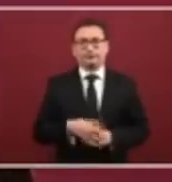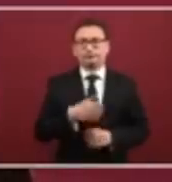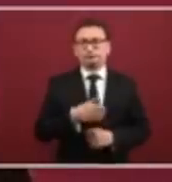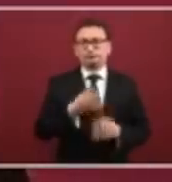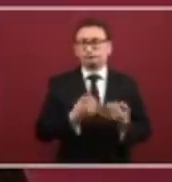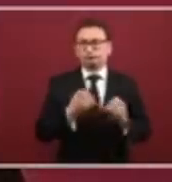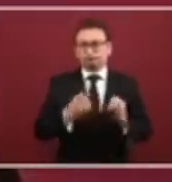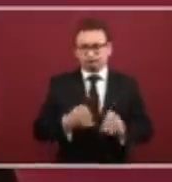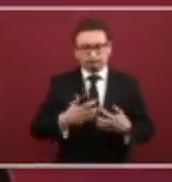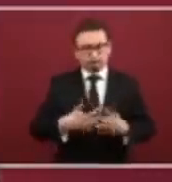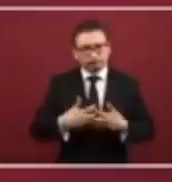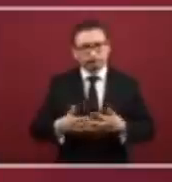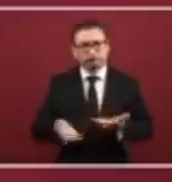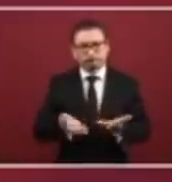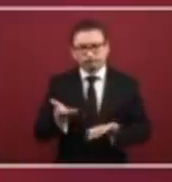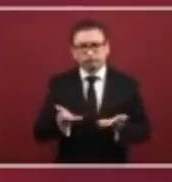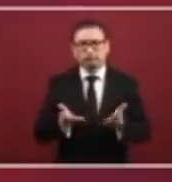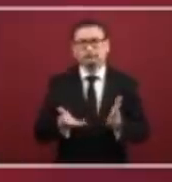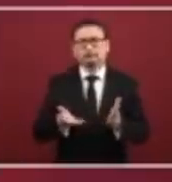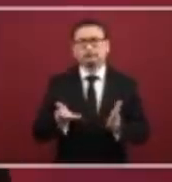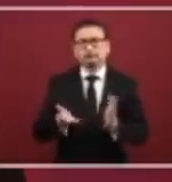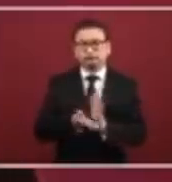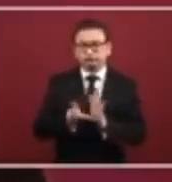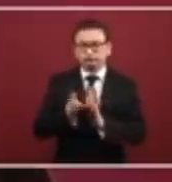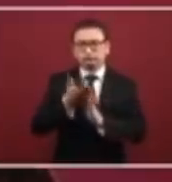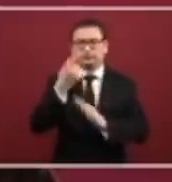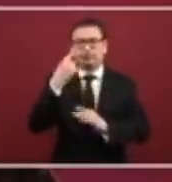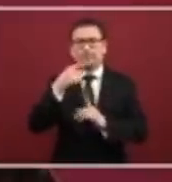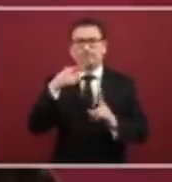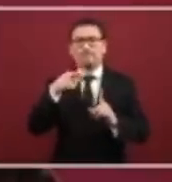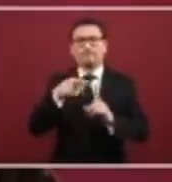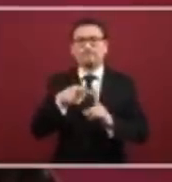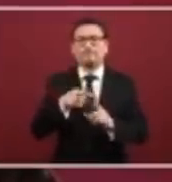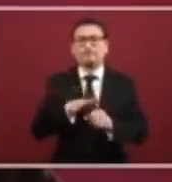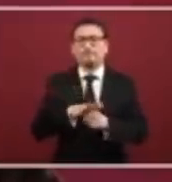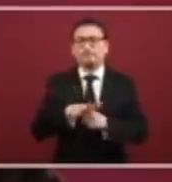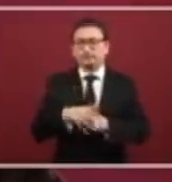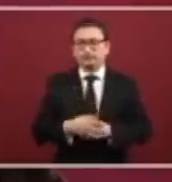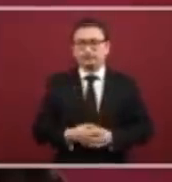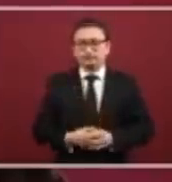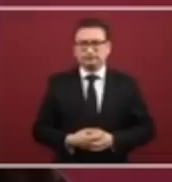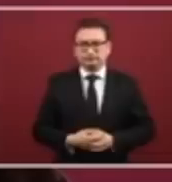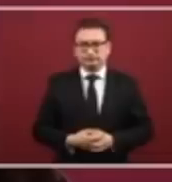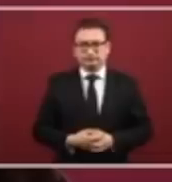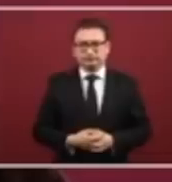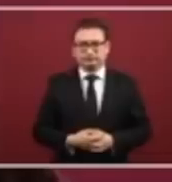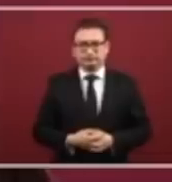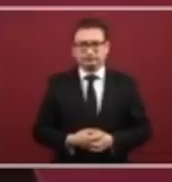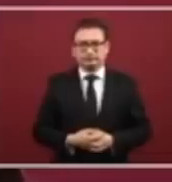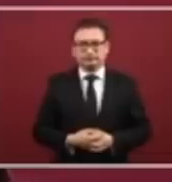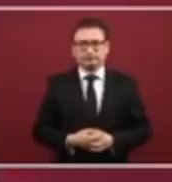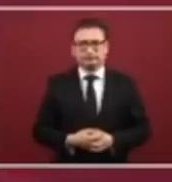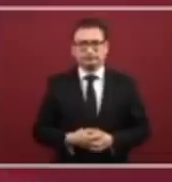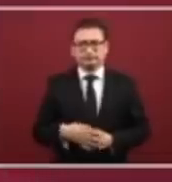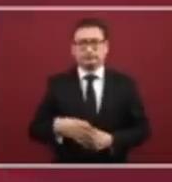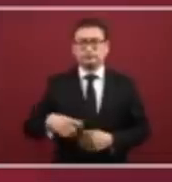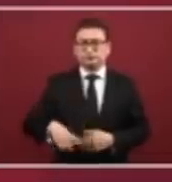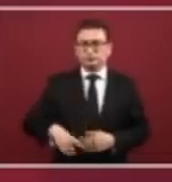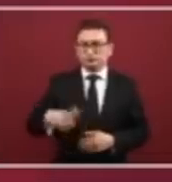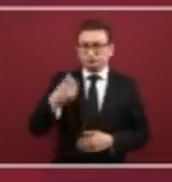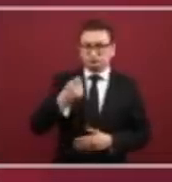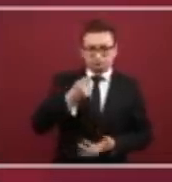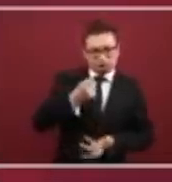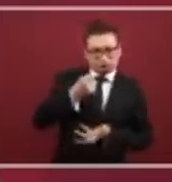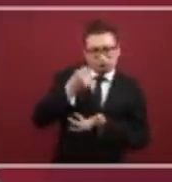facultades necesarias para ejercer de manera eficiente y directa el presupuesto asignado